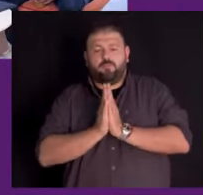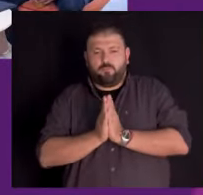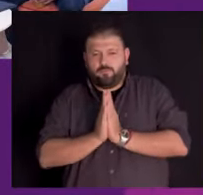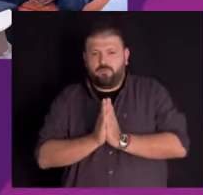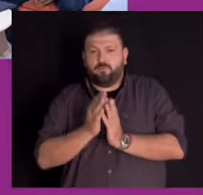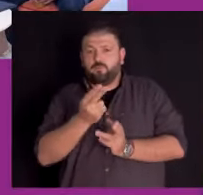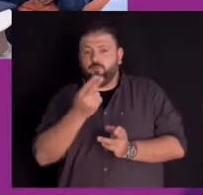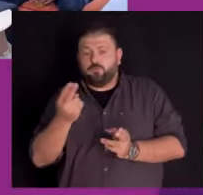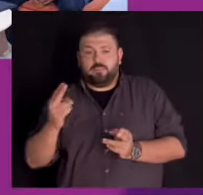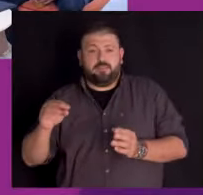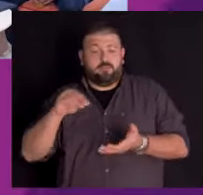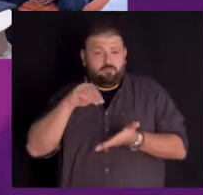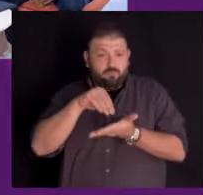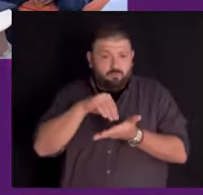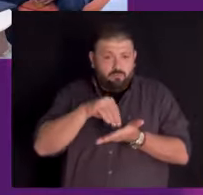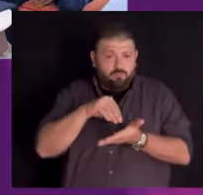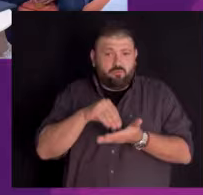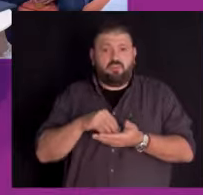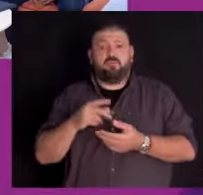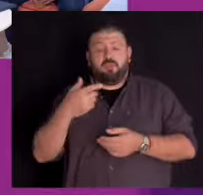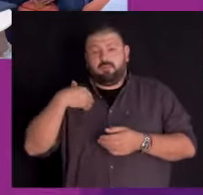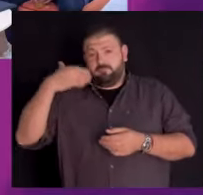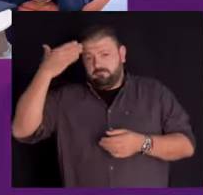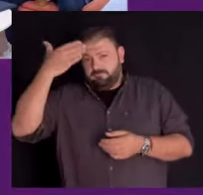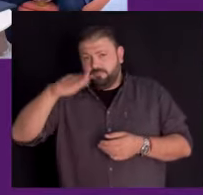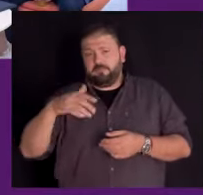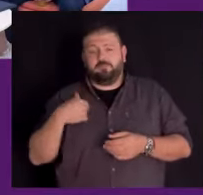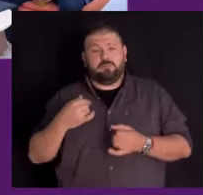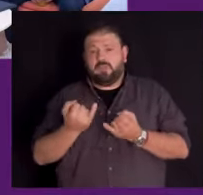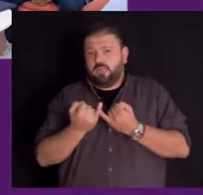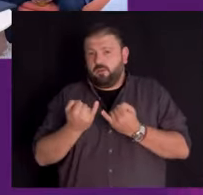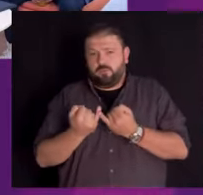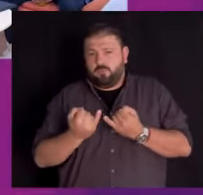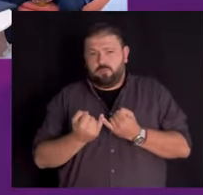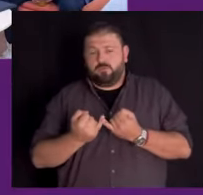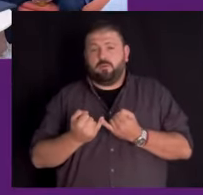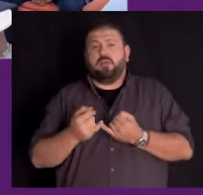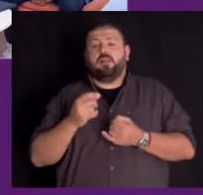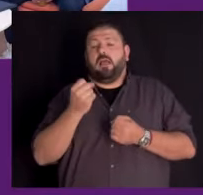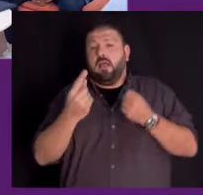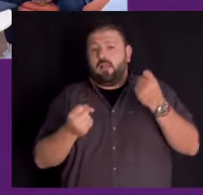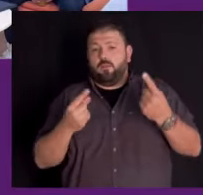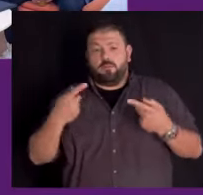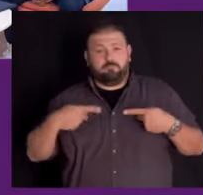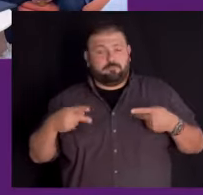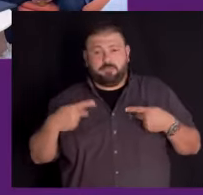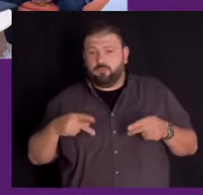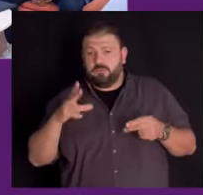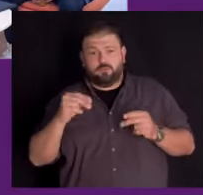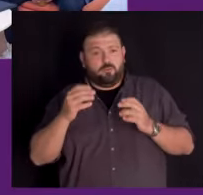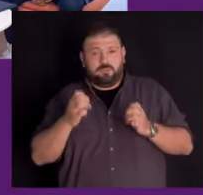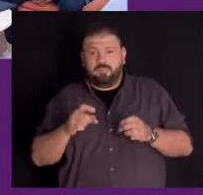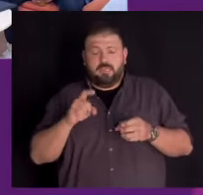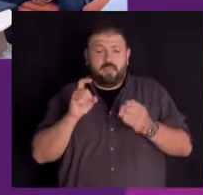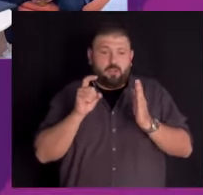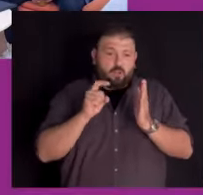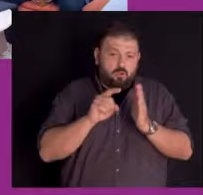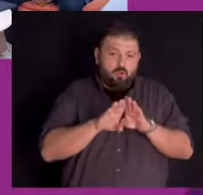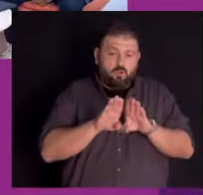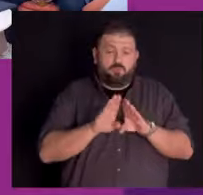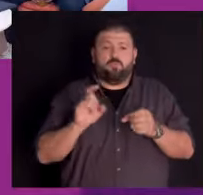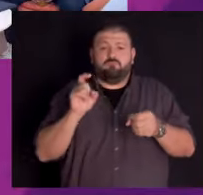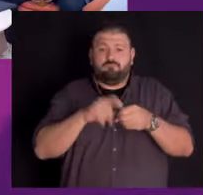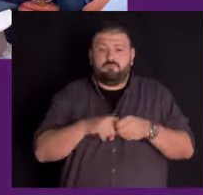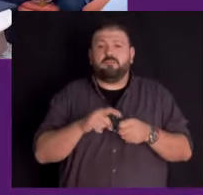quien todavía, por la situación que yo desconociera, no esté conectado en Mundo Morado, tienes que decirle que tiene